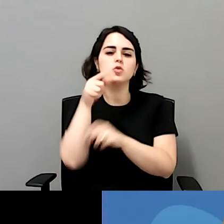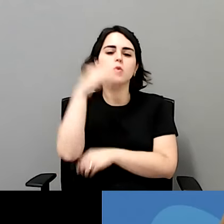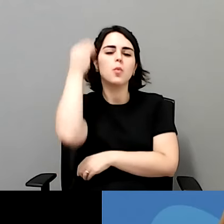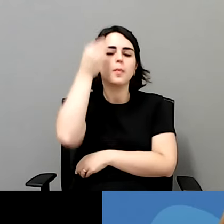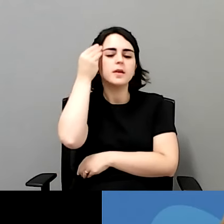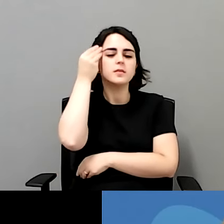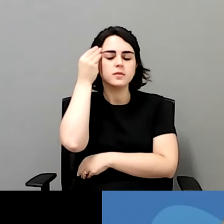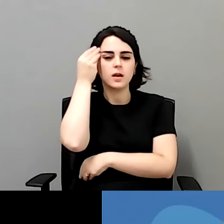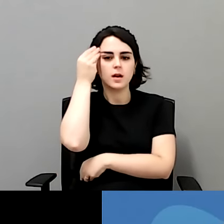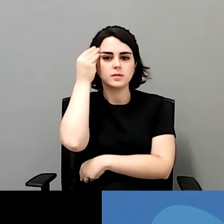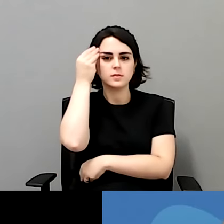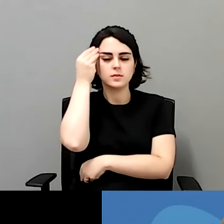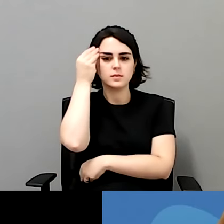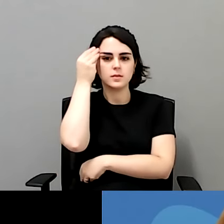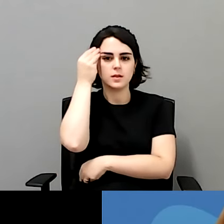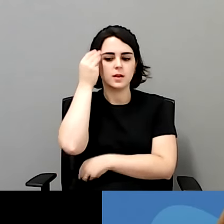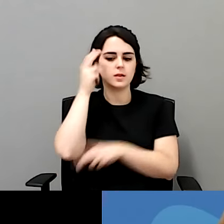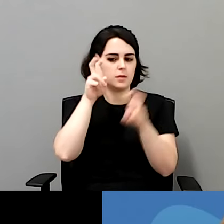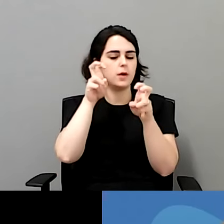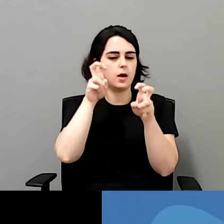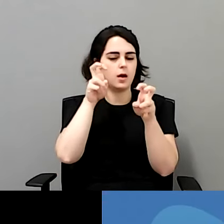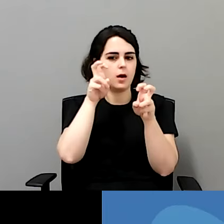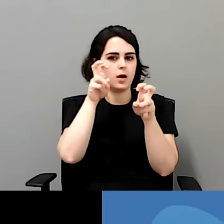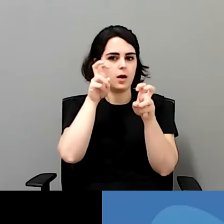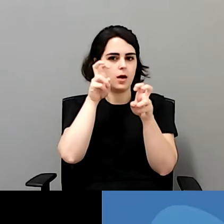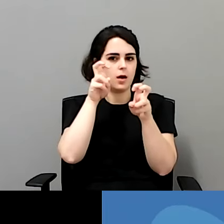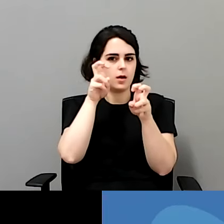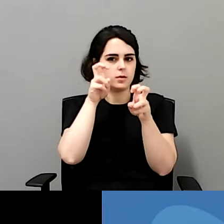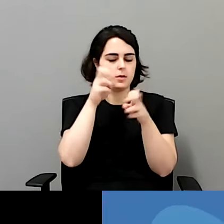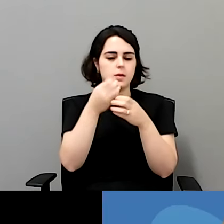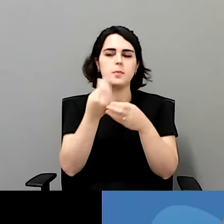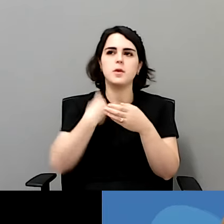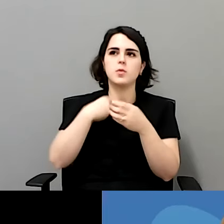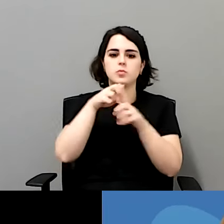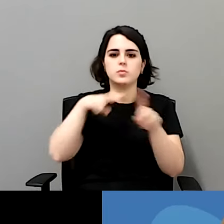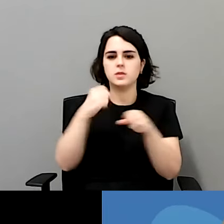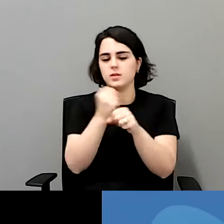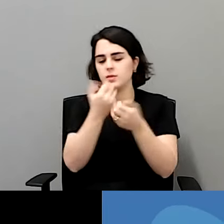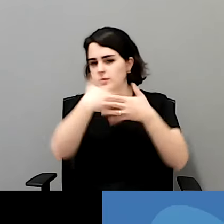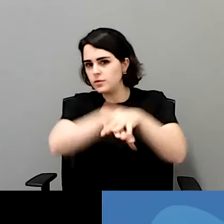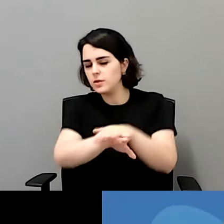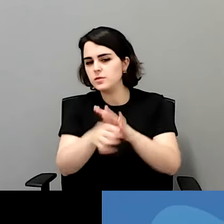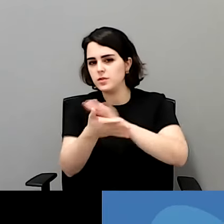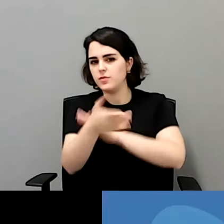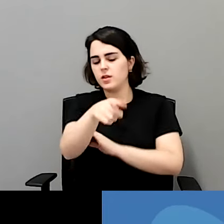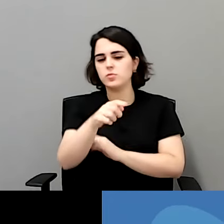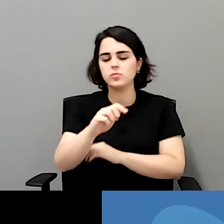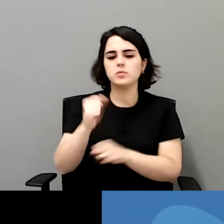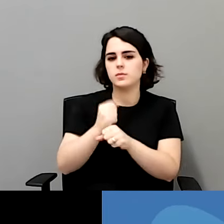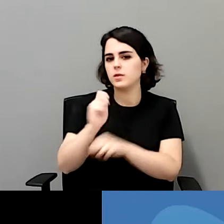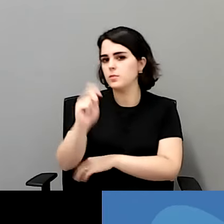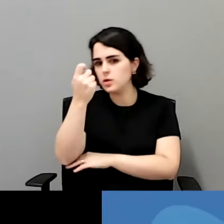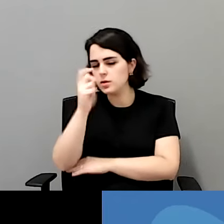ti esa postura de que a la hora de insertarte laboralmente tú consigas un empleo